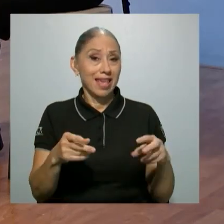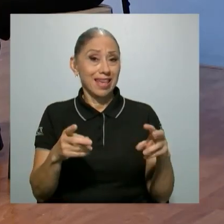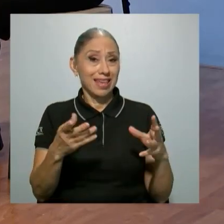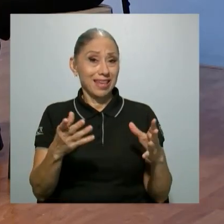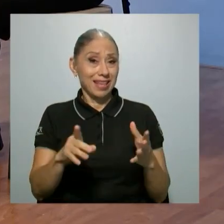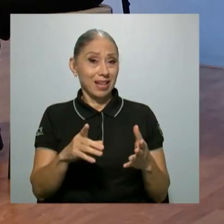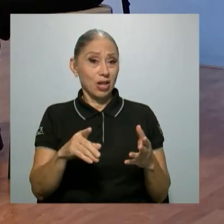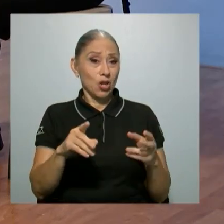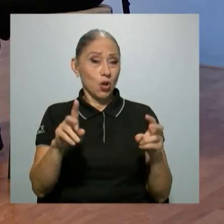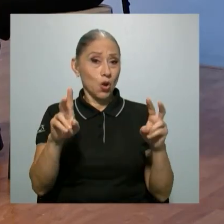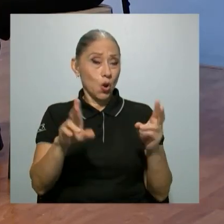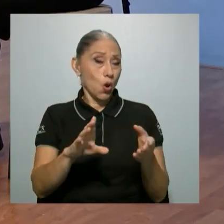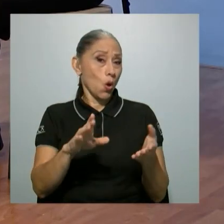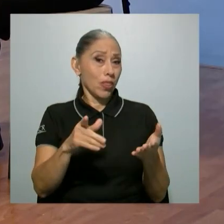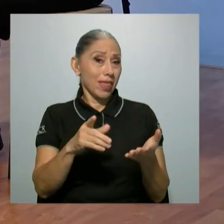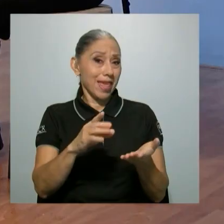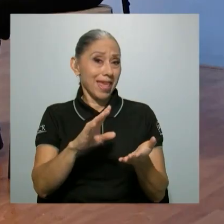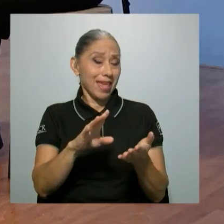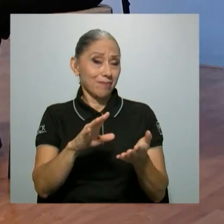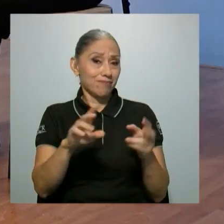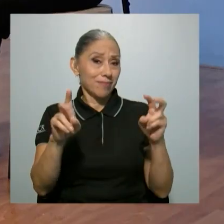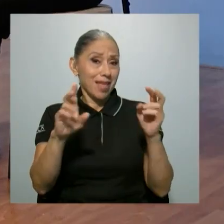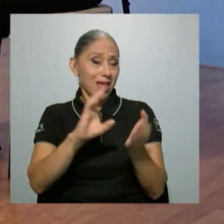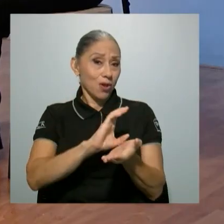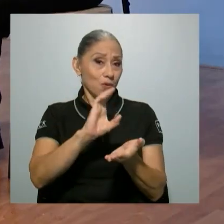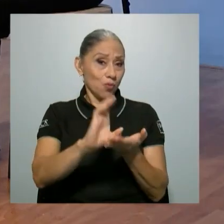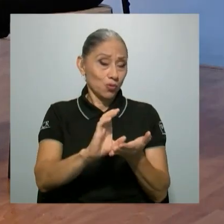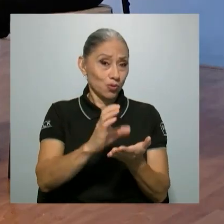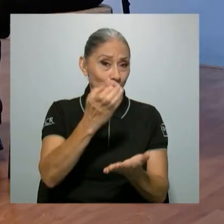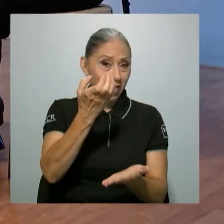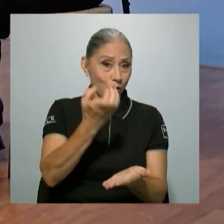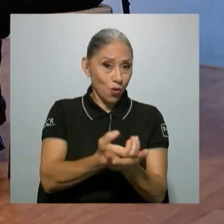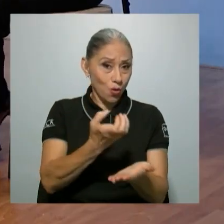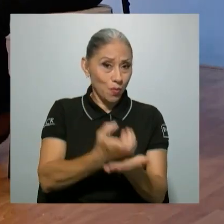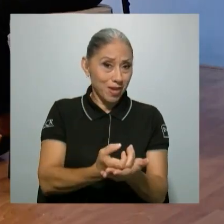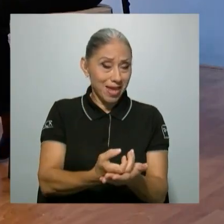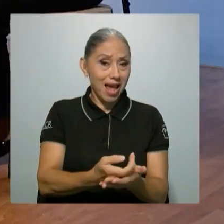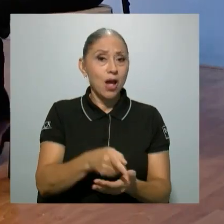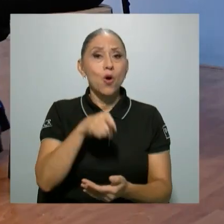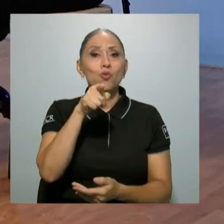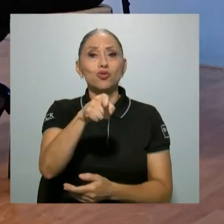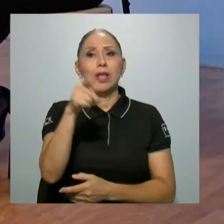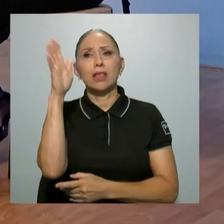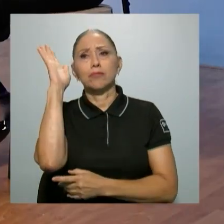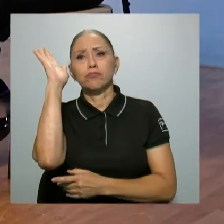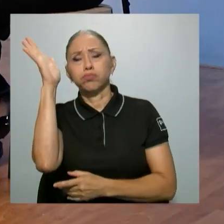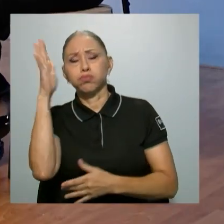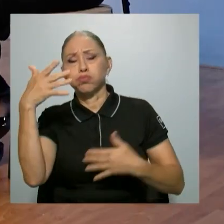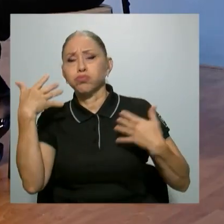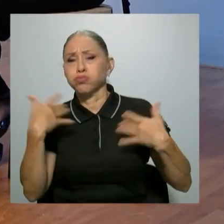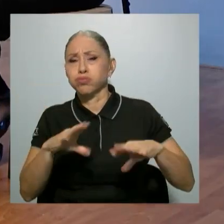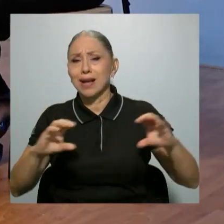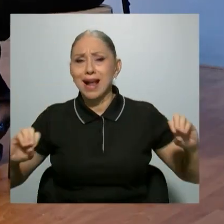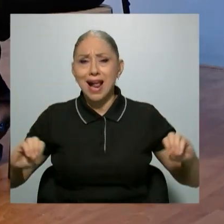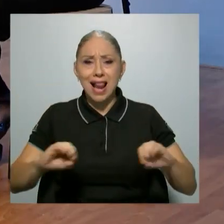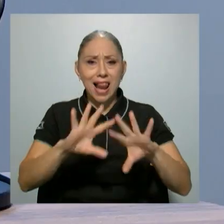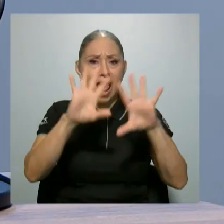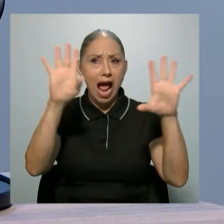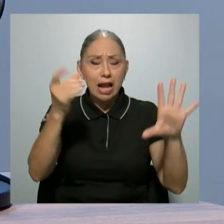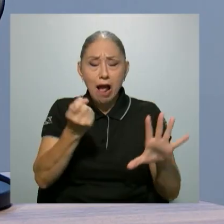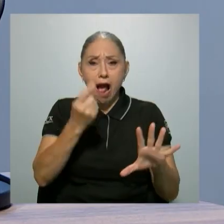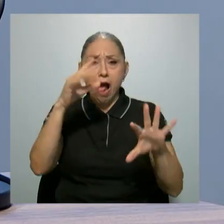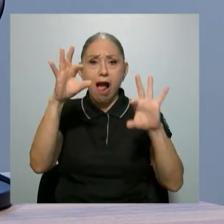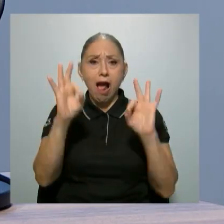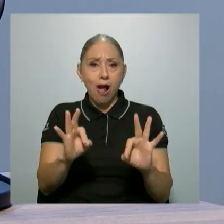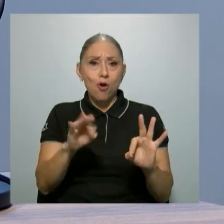un 12/10 en la presentación que hizo. Fue clara, fue precisa, pero si yo sigo